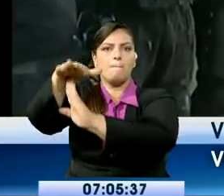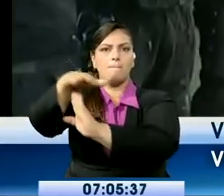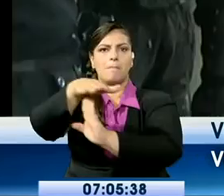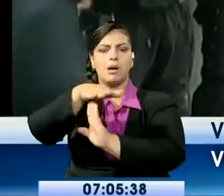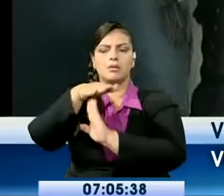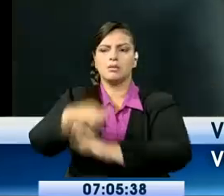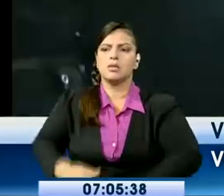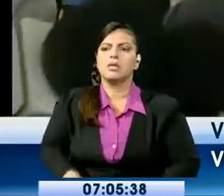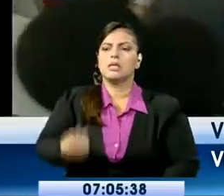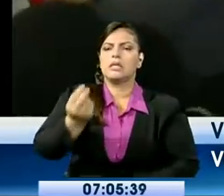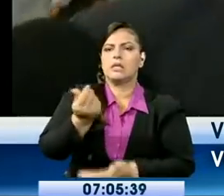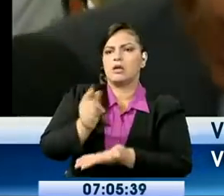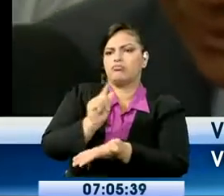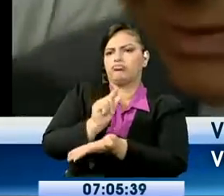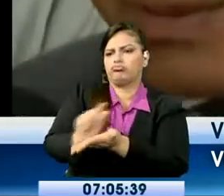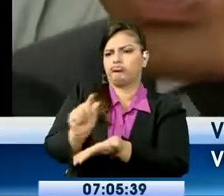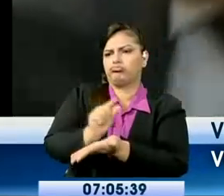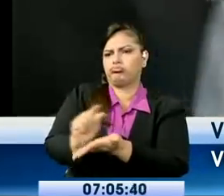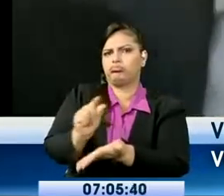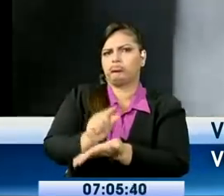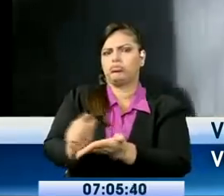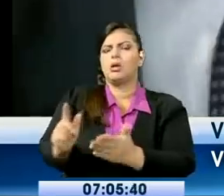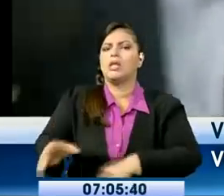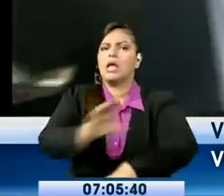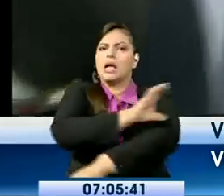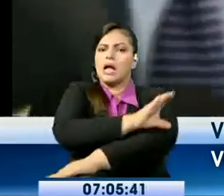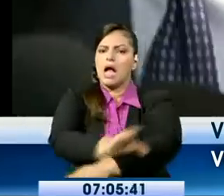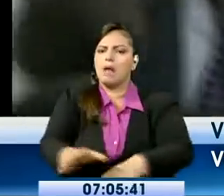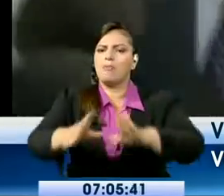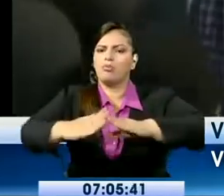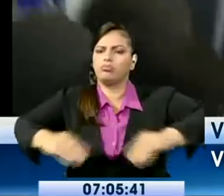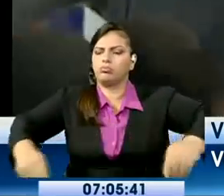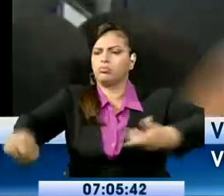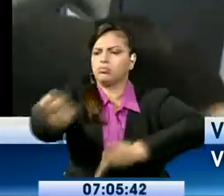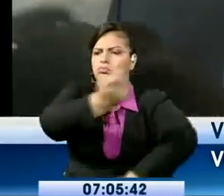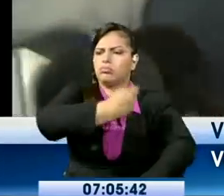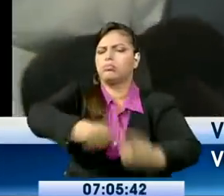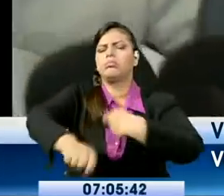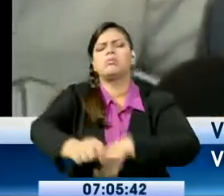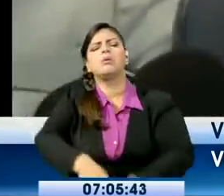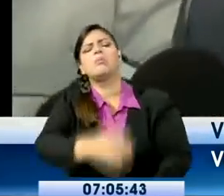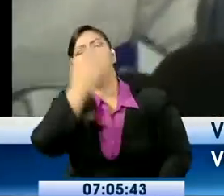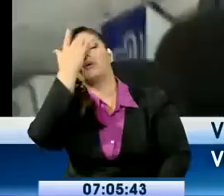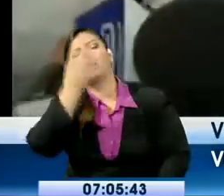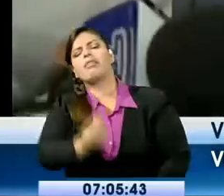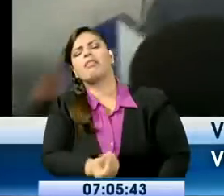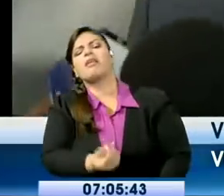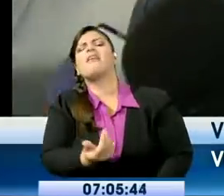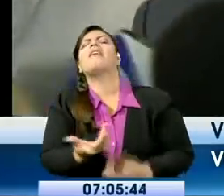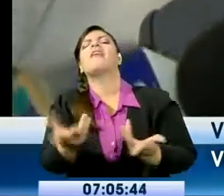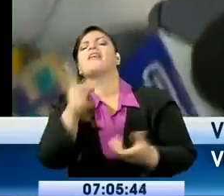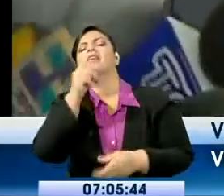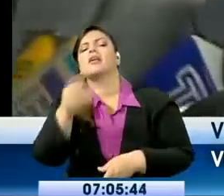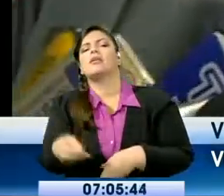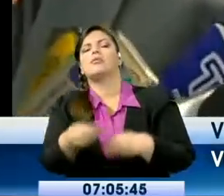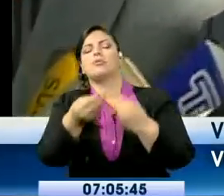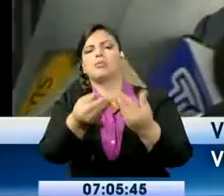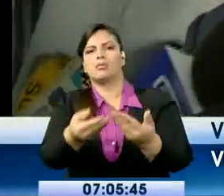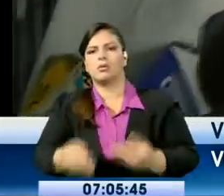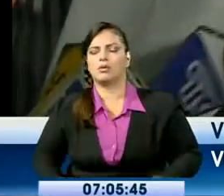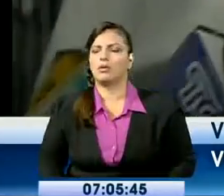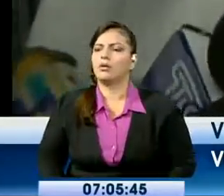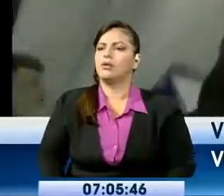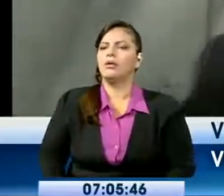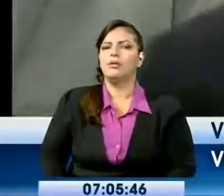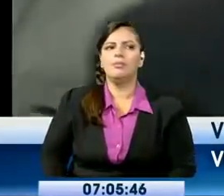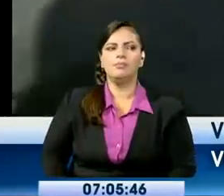de unas fincas. Según el informe de la UAFE, cerca de 7 millones llegaron a las cuentas de las agencias desde instituciones públicas. No, estos son